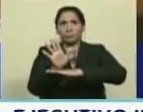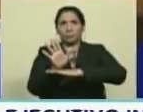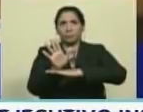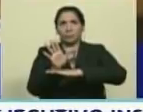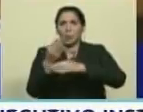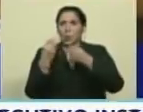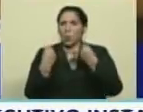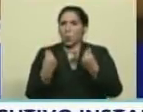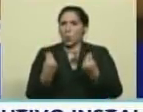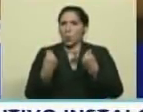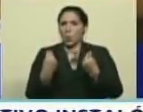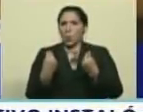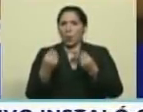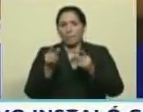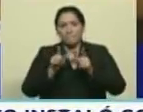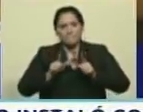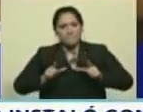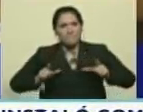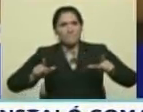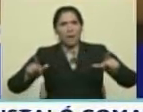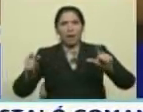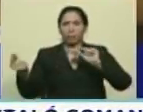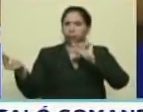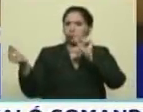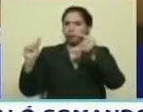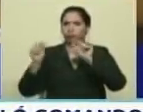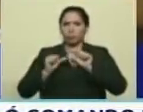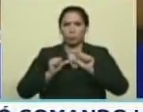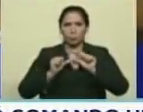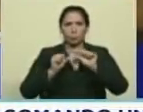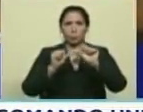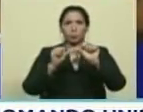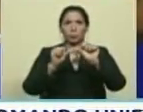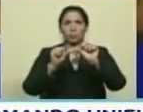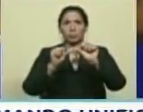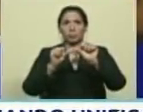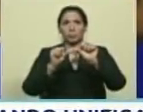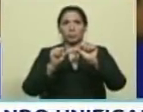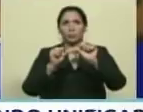como un espacio de debate permanente,